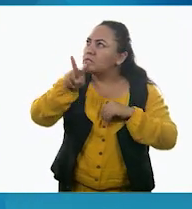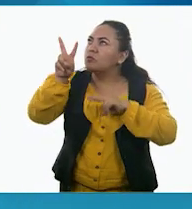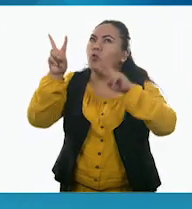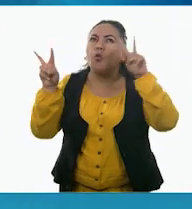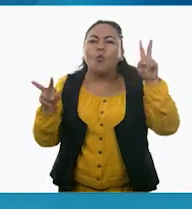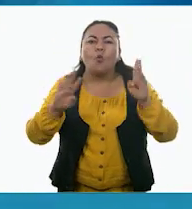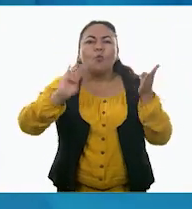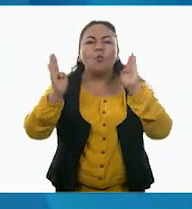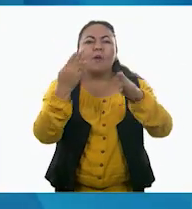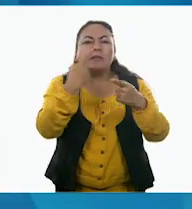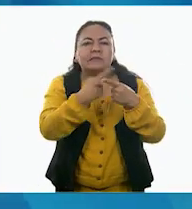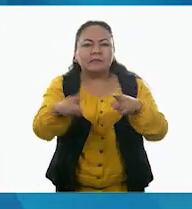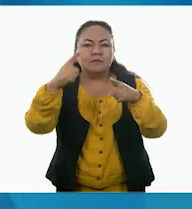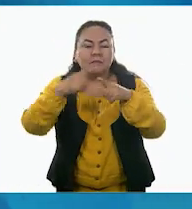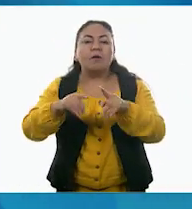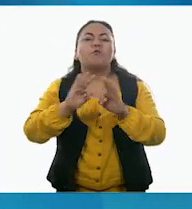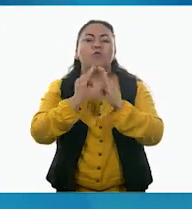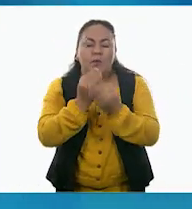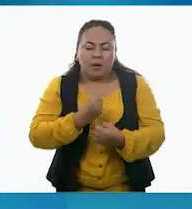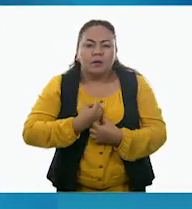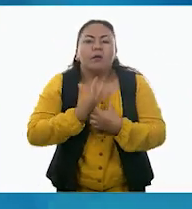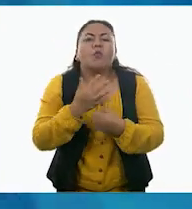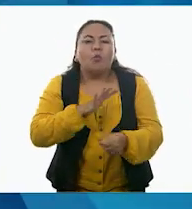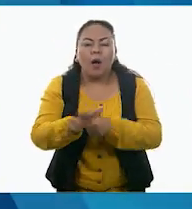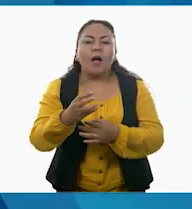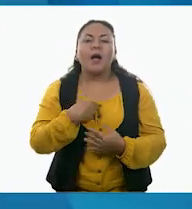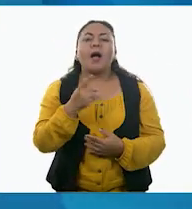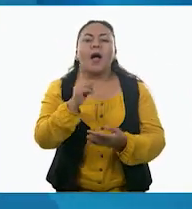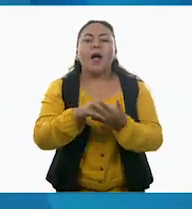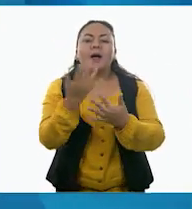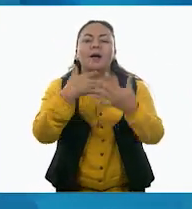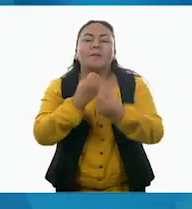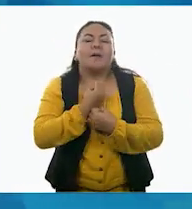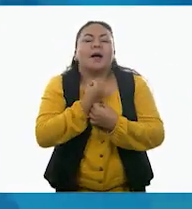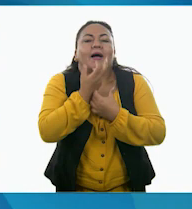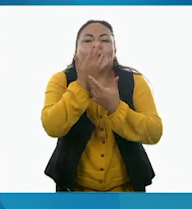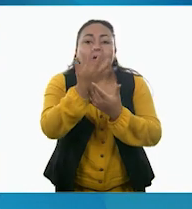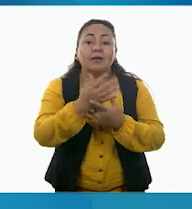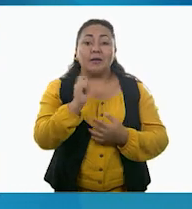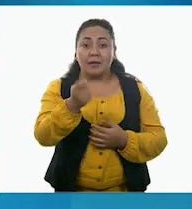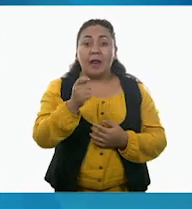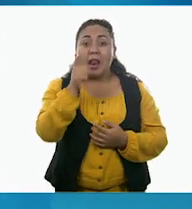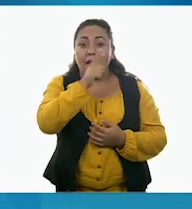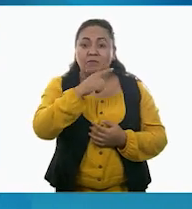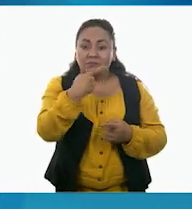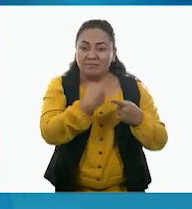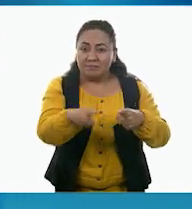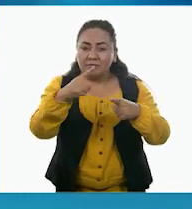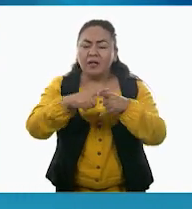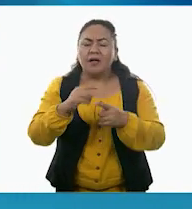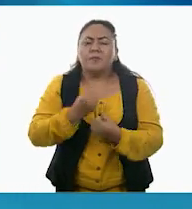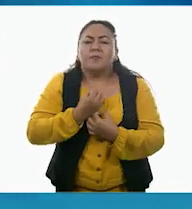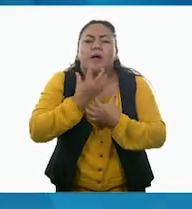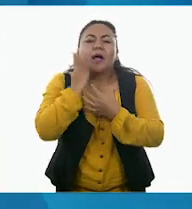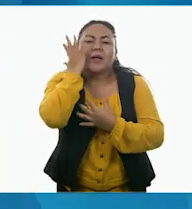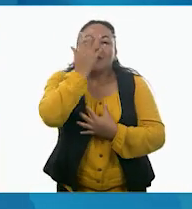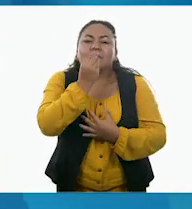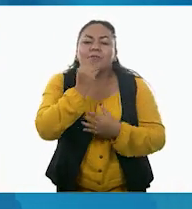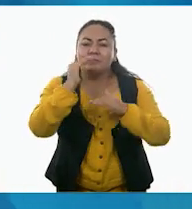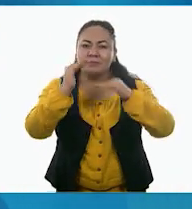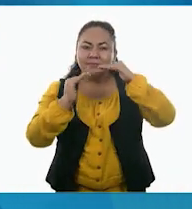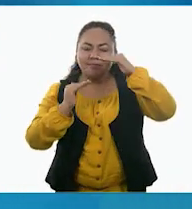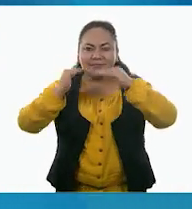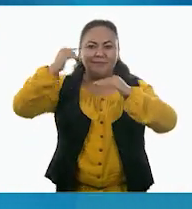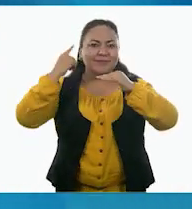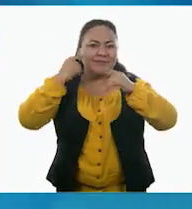rodea. Otra forma de expresarlo es la poesía, y en cada lengua los poemas tienen belleza y matices.